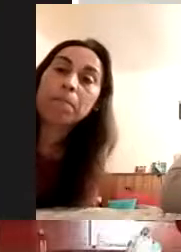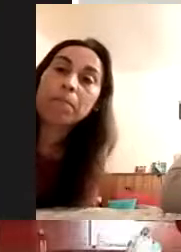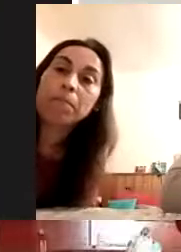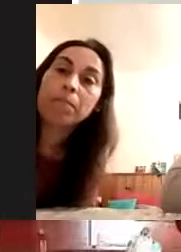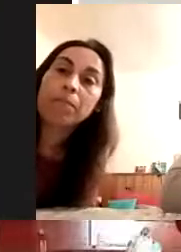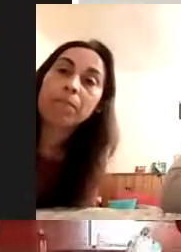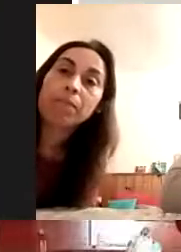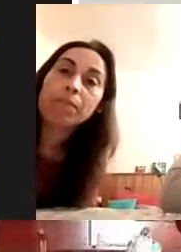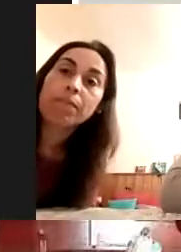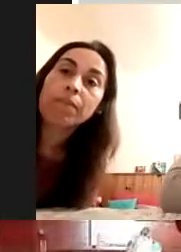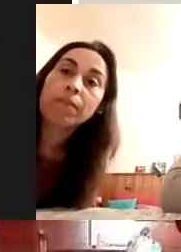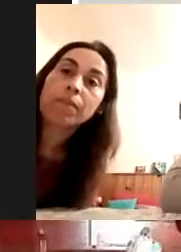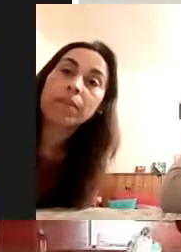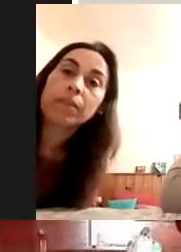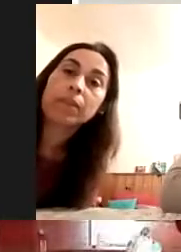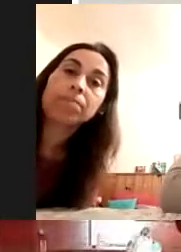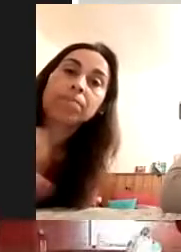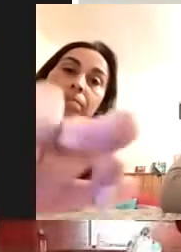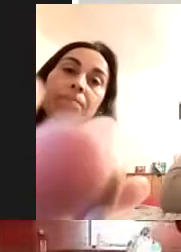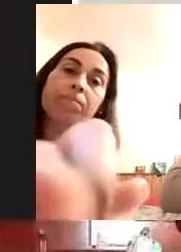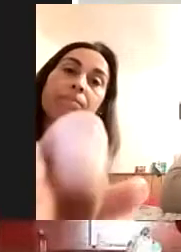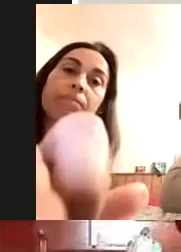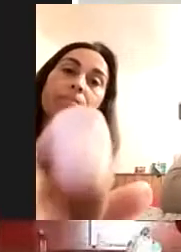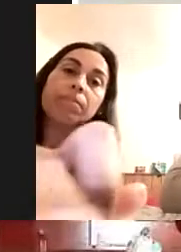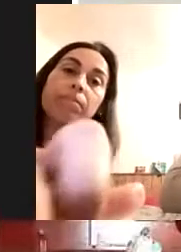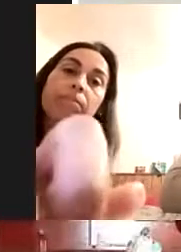Congreso de Maldonado, la doctora Susana Cabrera habló,